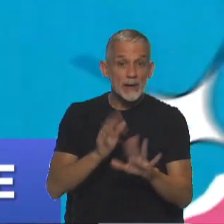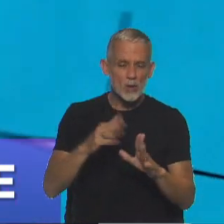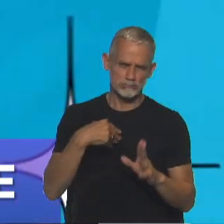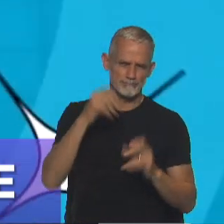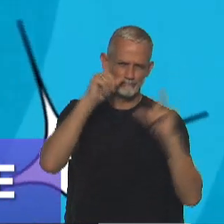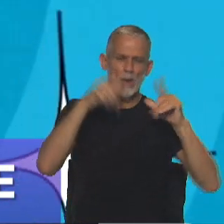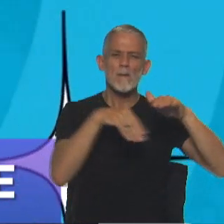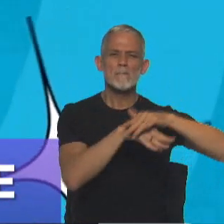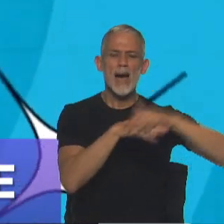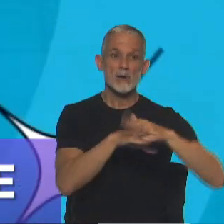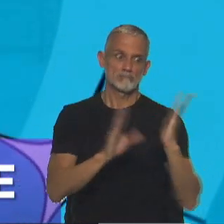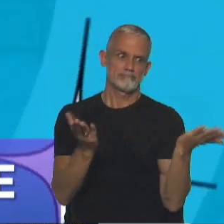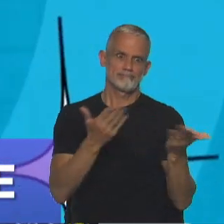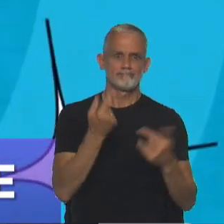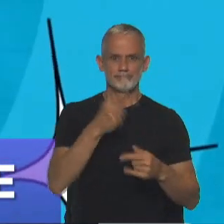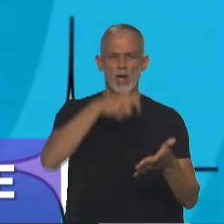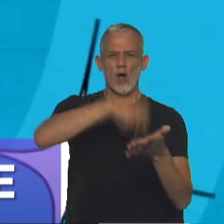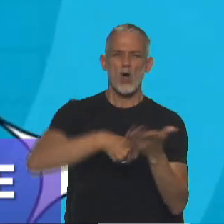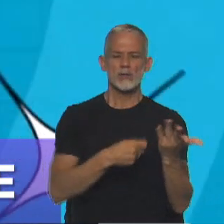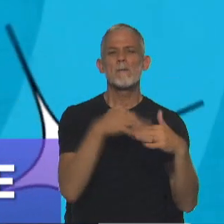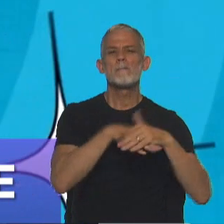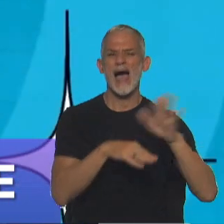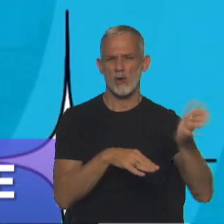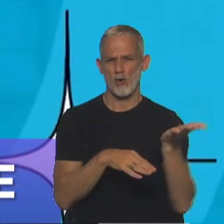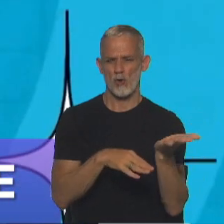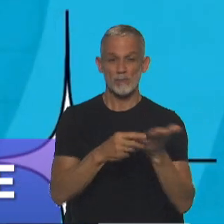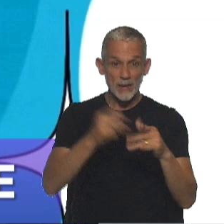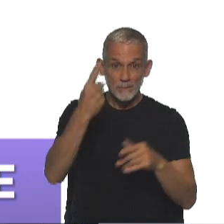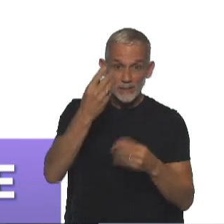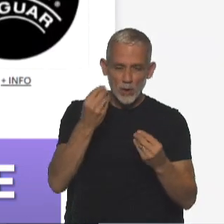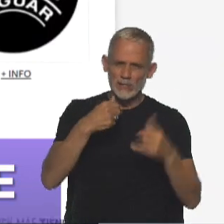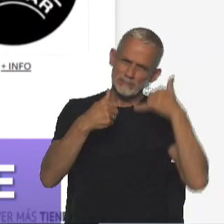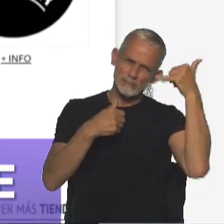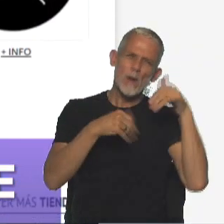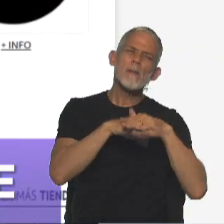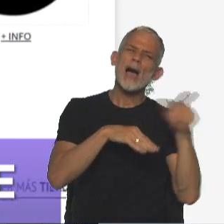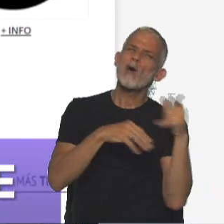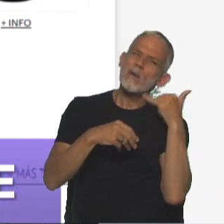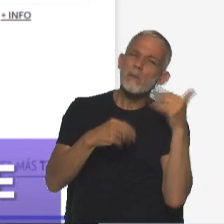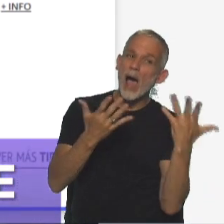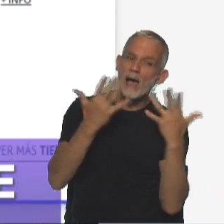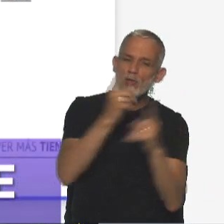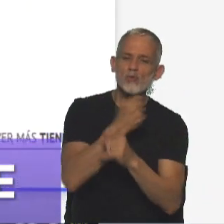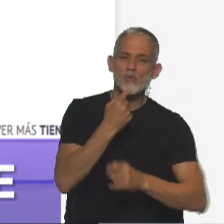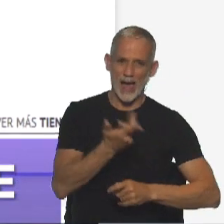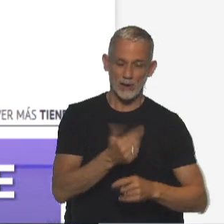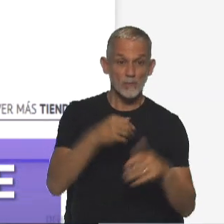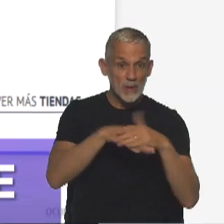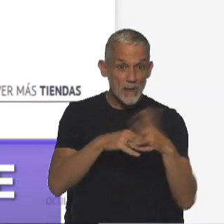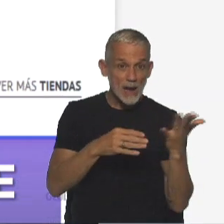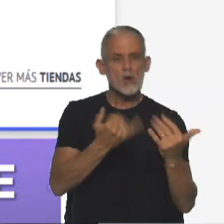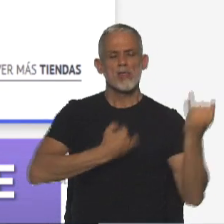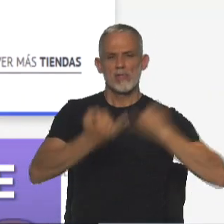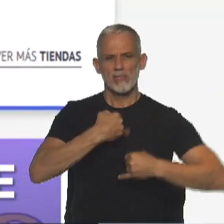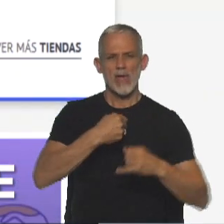que el banco es la primera cara con la que uno contrata. Entonces uno lo primero que va a hacer es llamar al banco ante cualquier circunstancia. El banco debería de dar